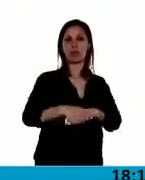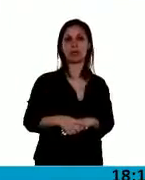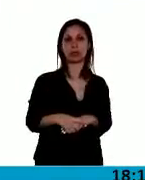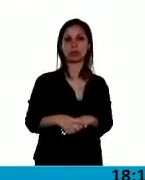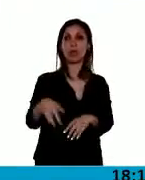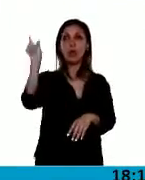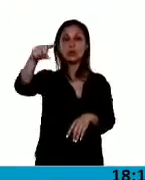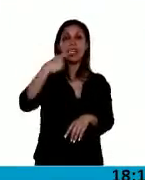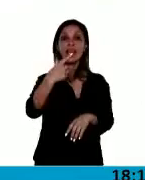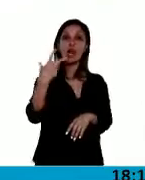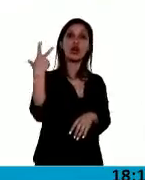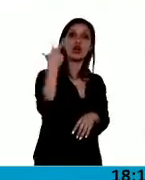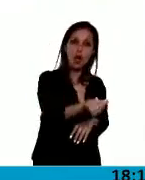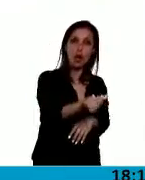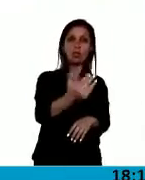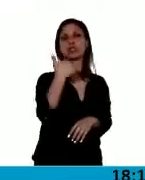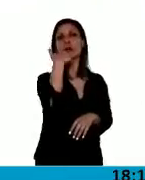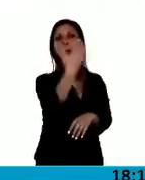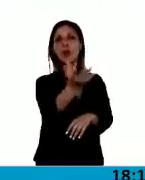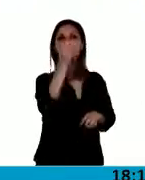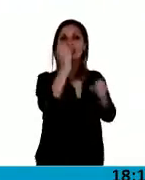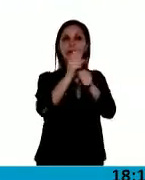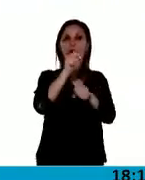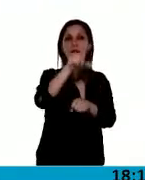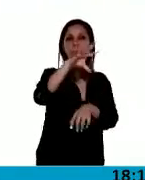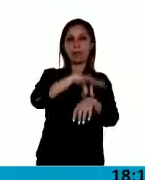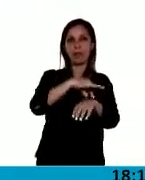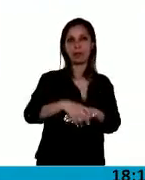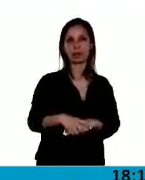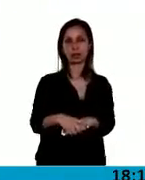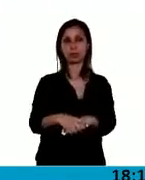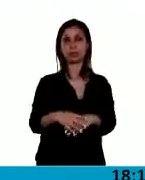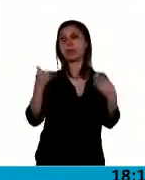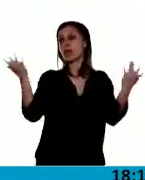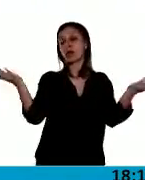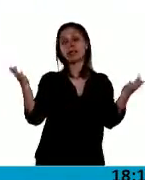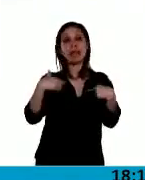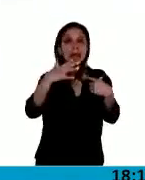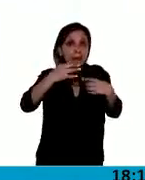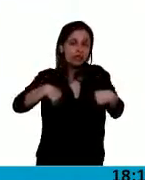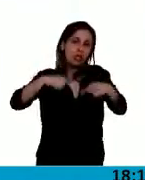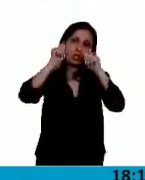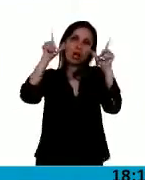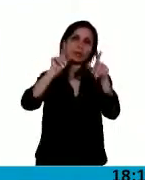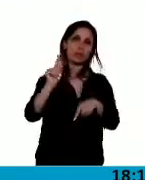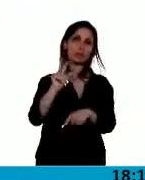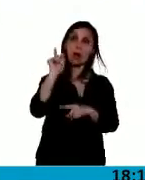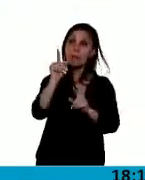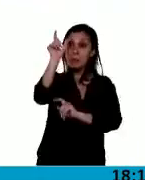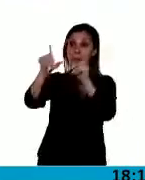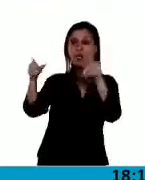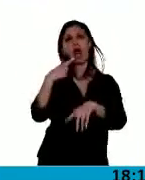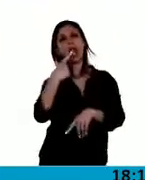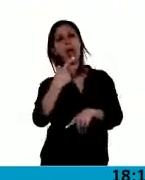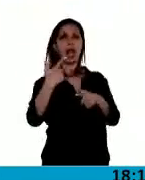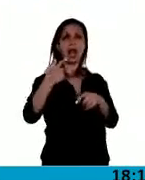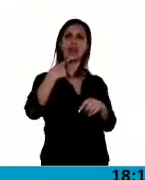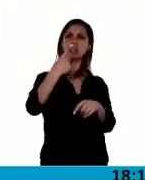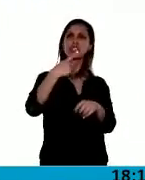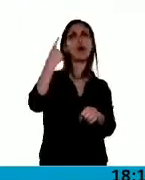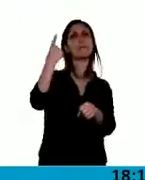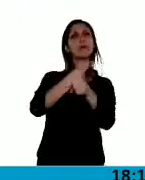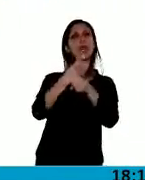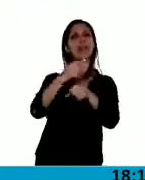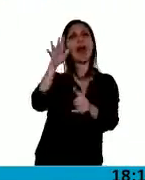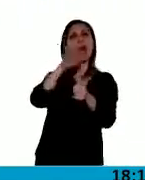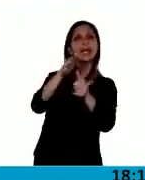su trabajo y su esfuerzo diario. Pero yo no me sorprendo, porque los mismos que dicen que la prioridad son temas de género y militan